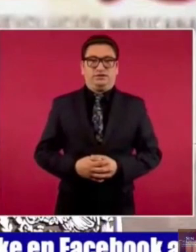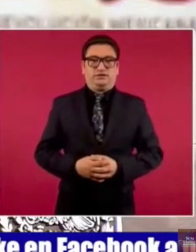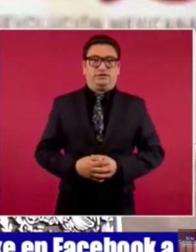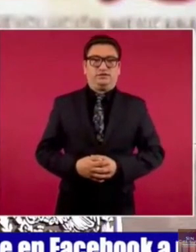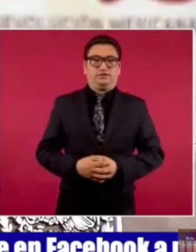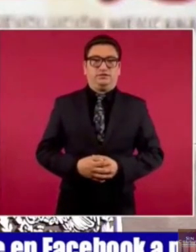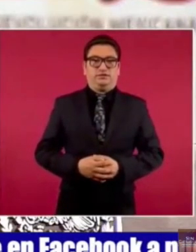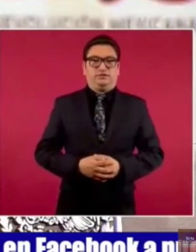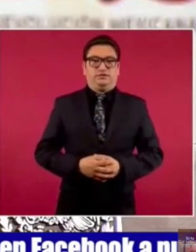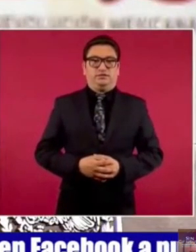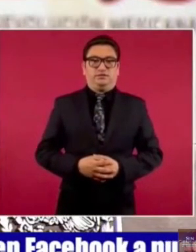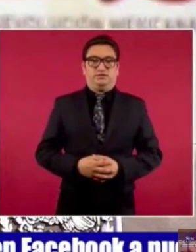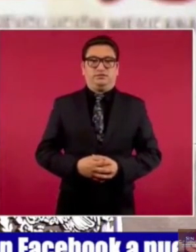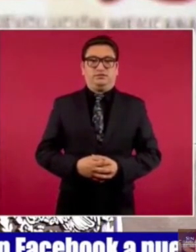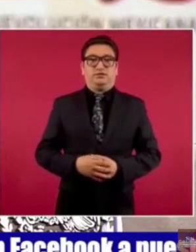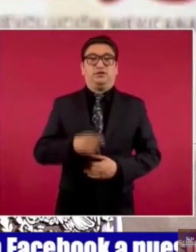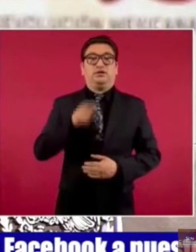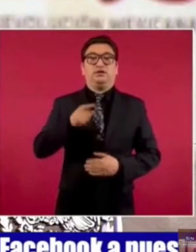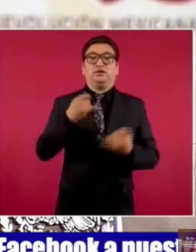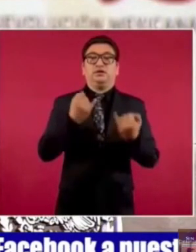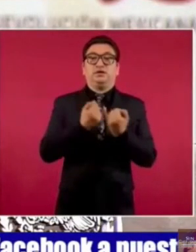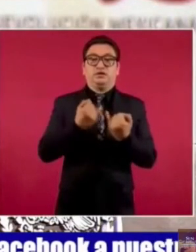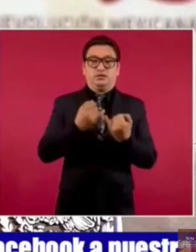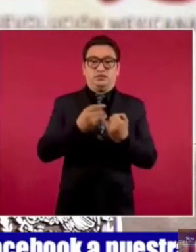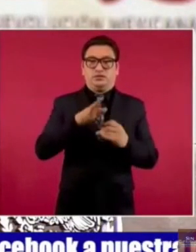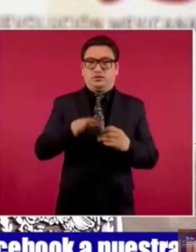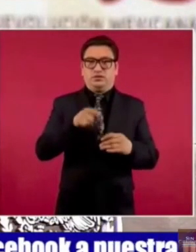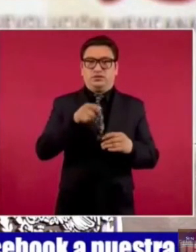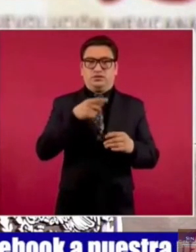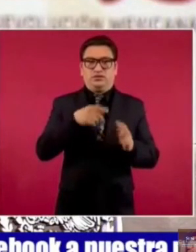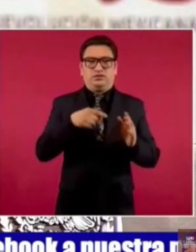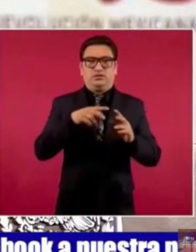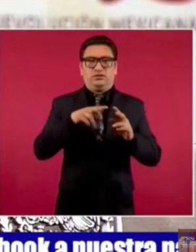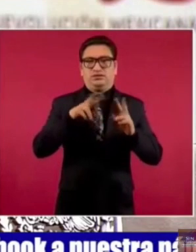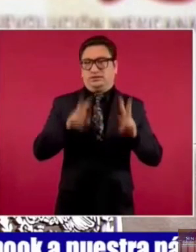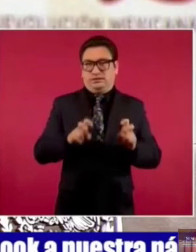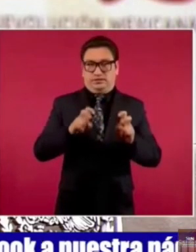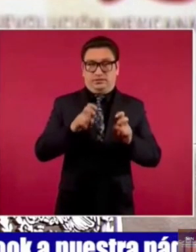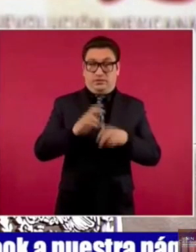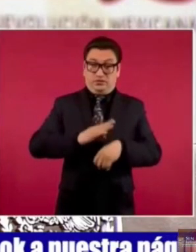y la sección de cero impunidad.